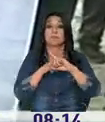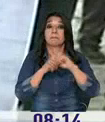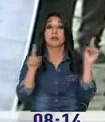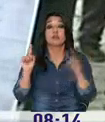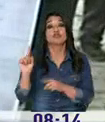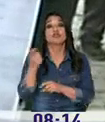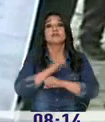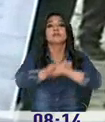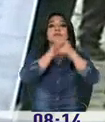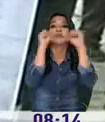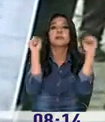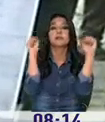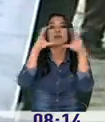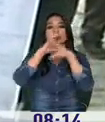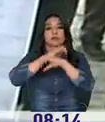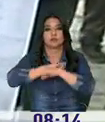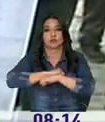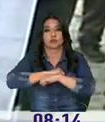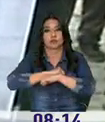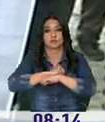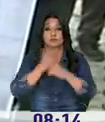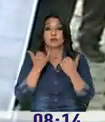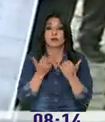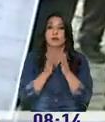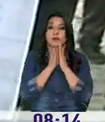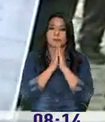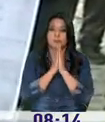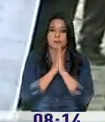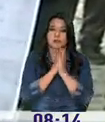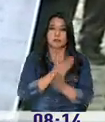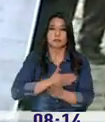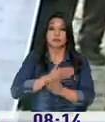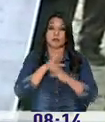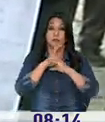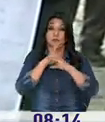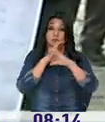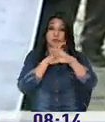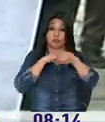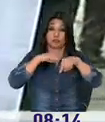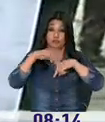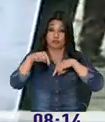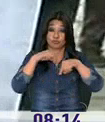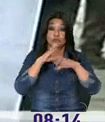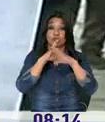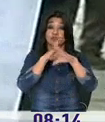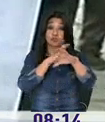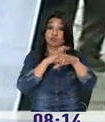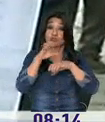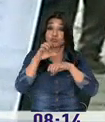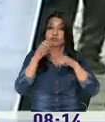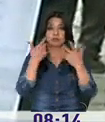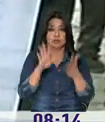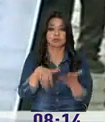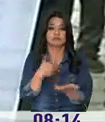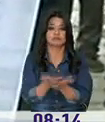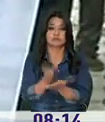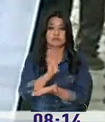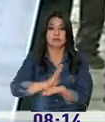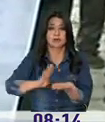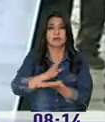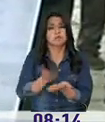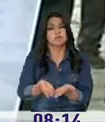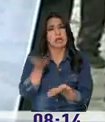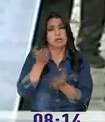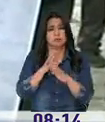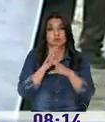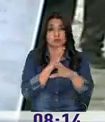en la mañana y en la noche. Su petición ahora es que esas unidades y ese flujo de transporte público que llega al barrio se incremente,